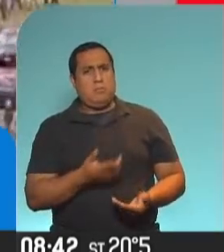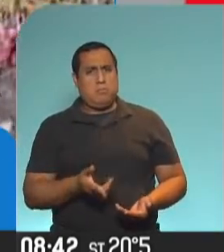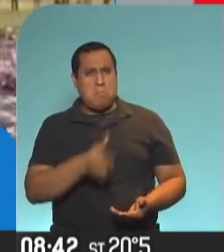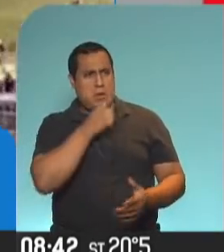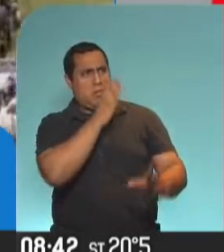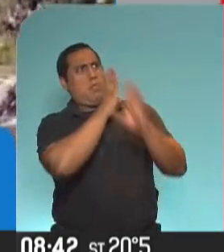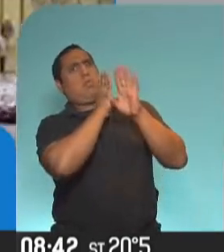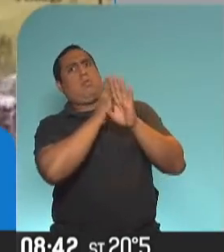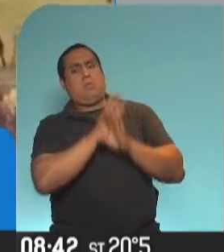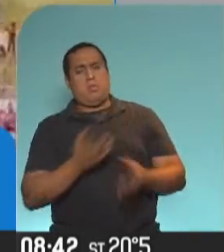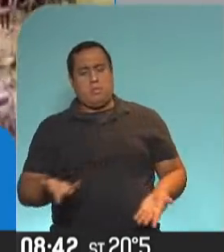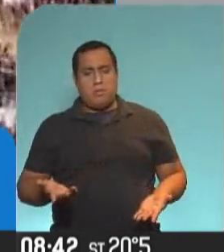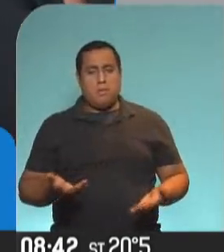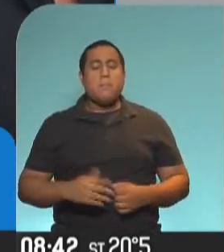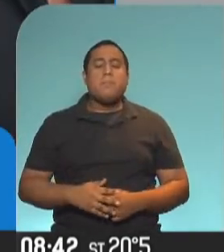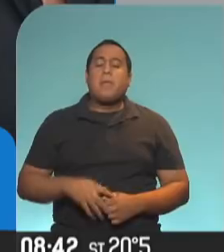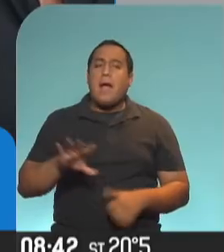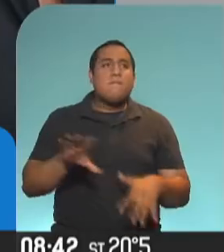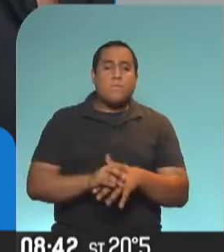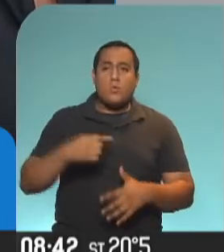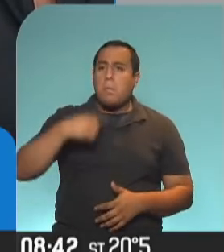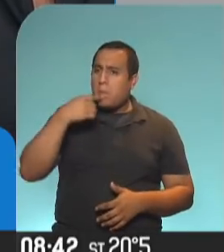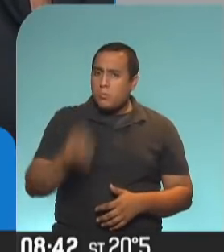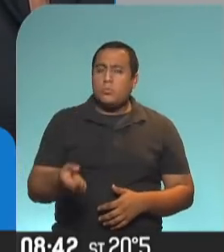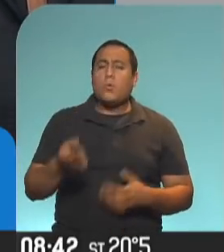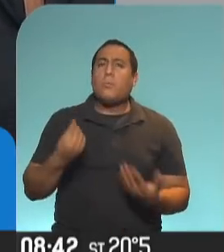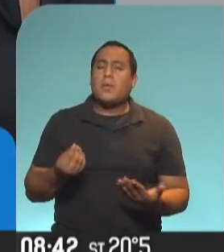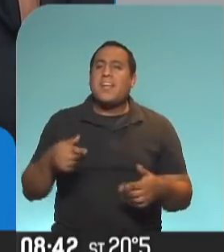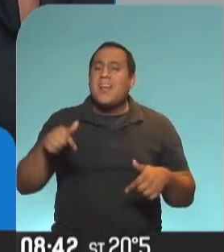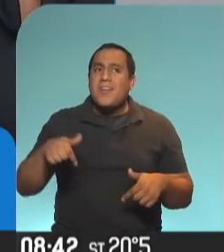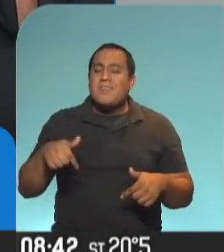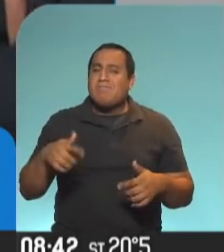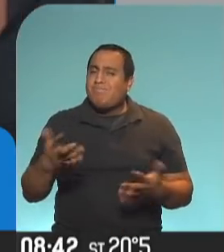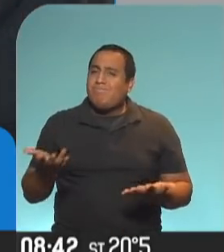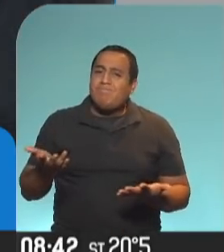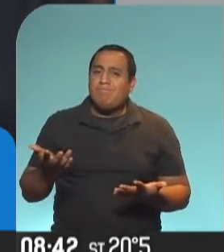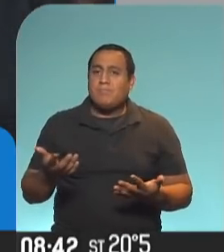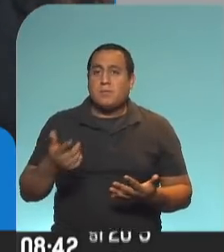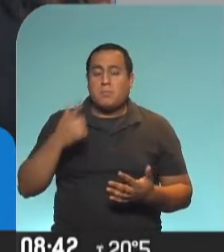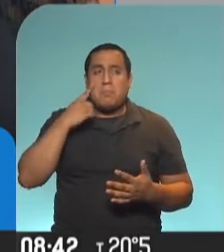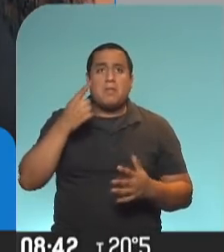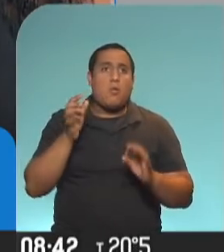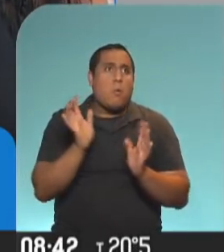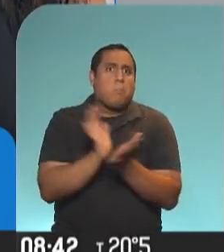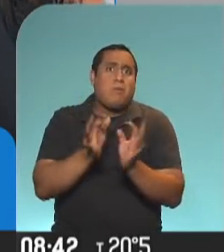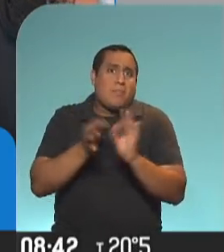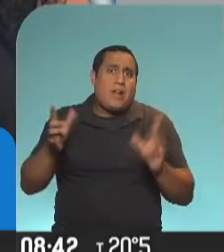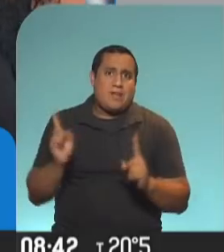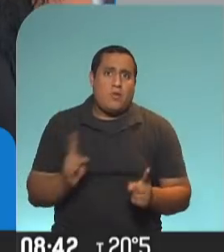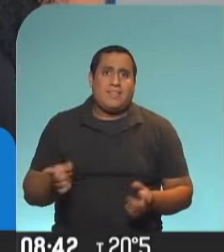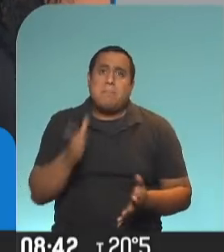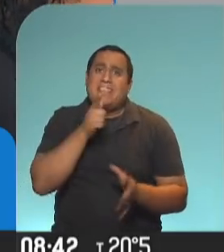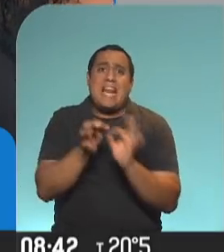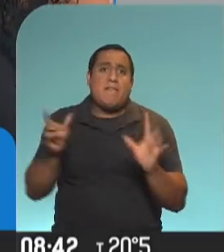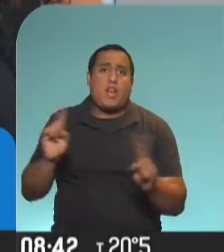privadas. Martín, justamente por ese lado iba mi pregunta, ¿no? Si esto sienta un precedente de un ataque a la democracia, teniendo en cuenta que además ahora